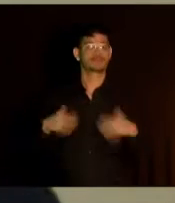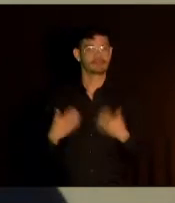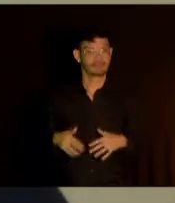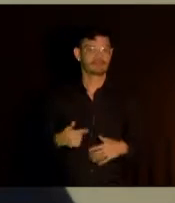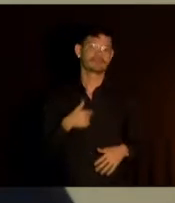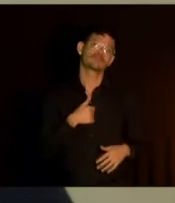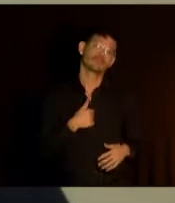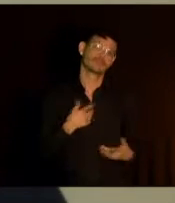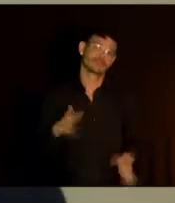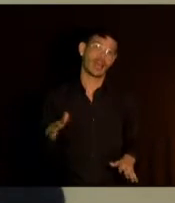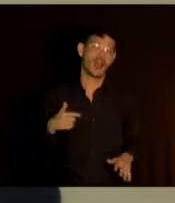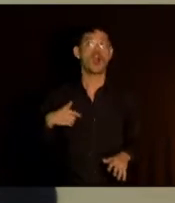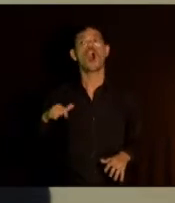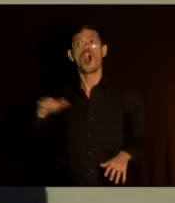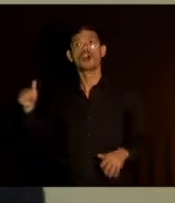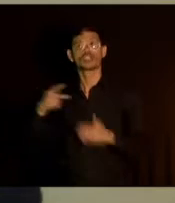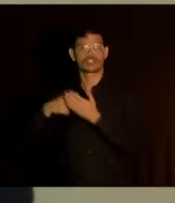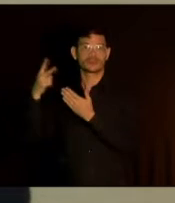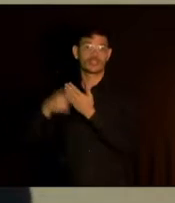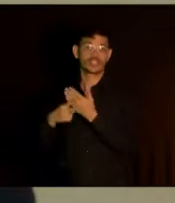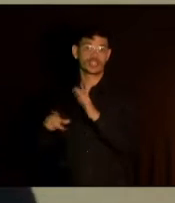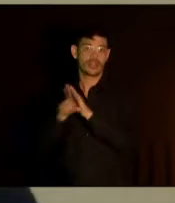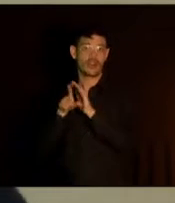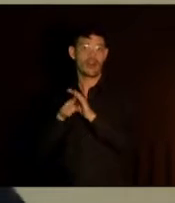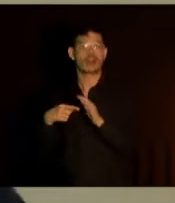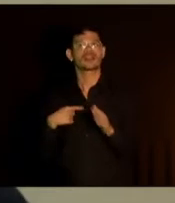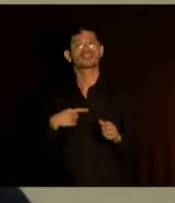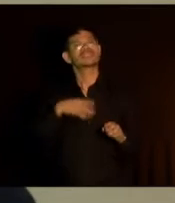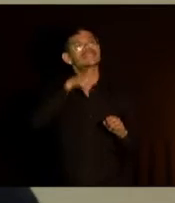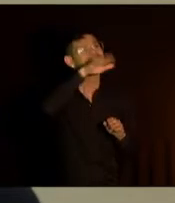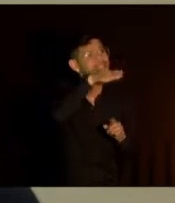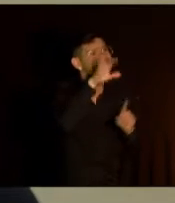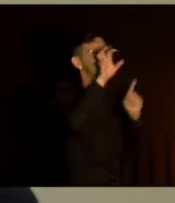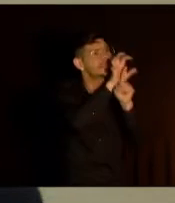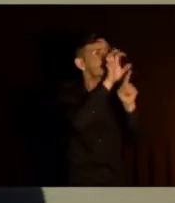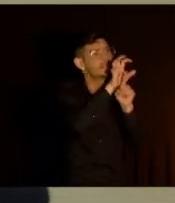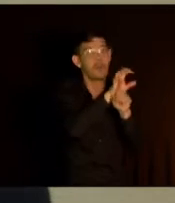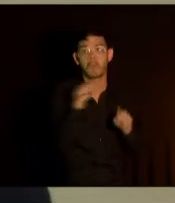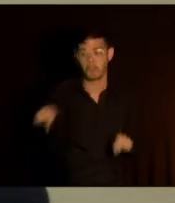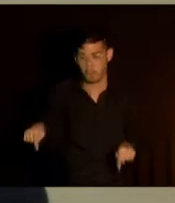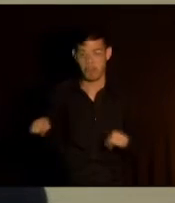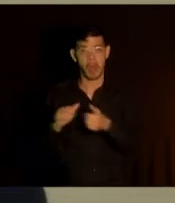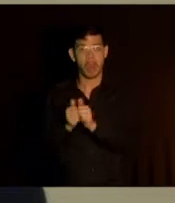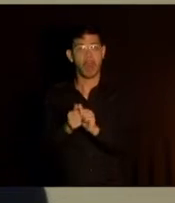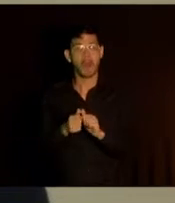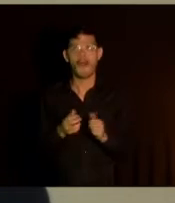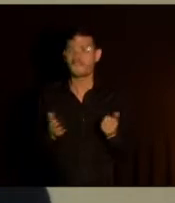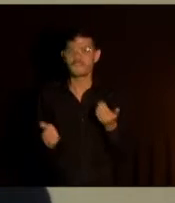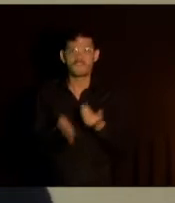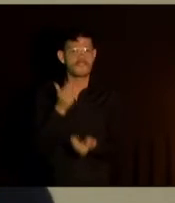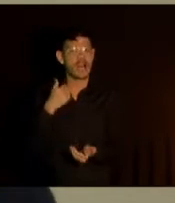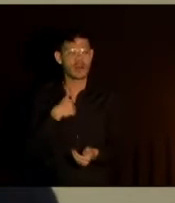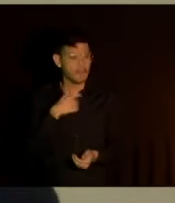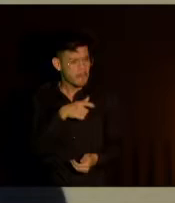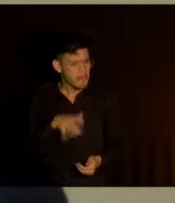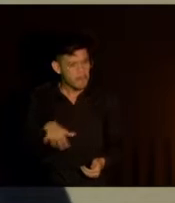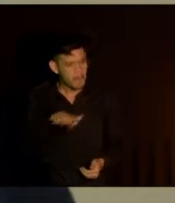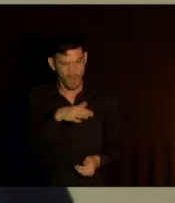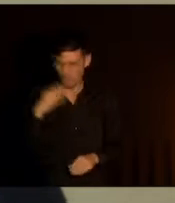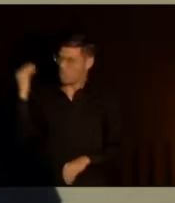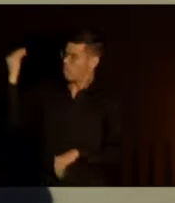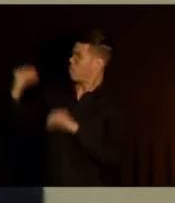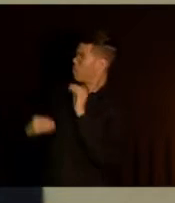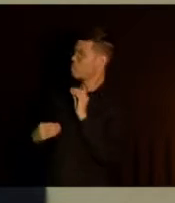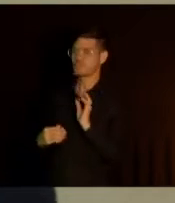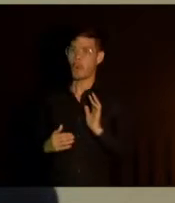pedaleo a otros proyectos de ley, este pasó muy fácil. Nadie se opone, realmente es una cosa que es como de